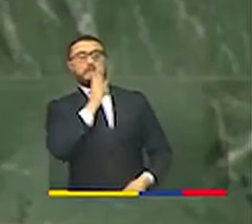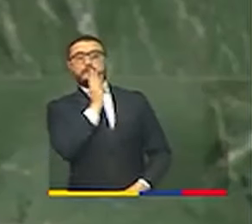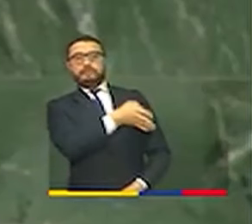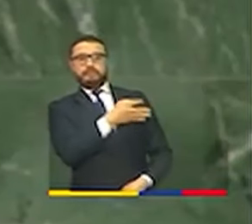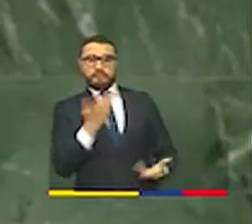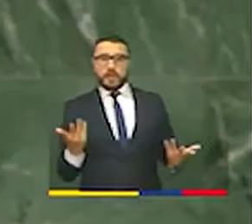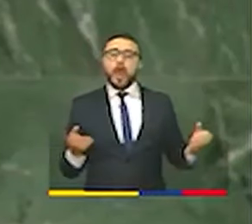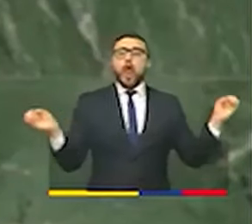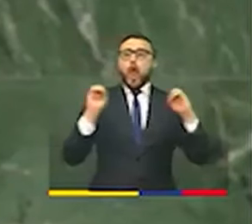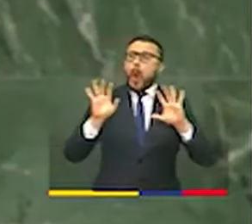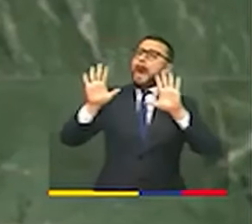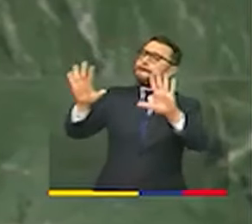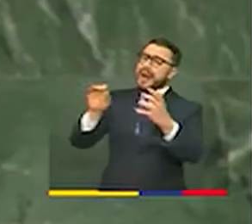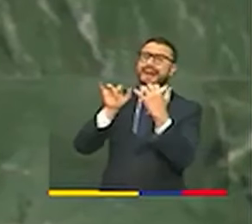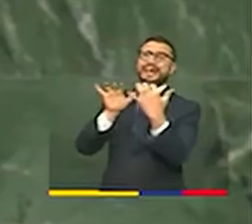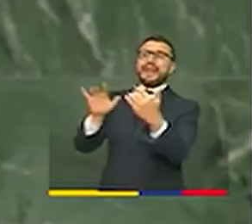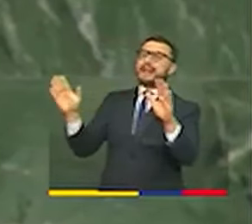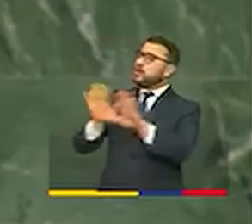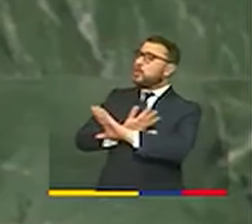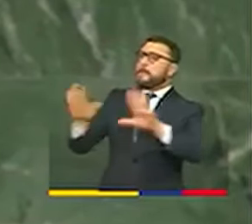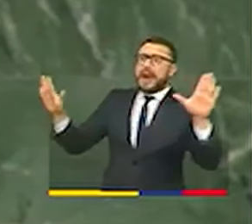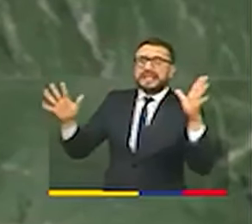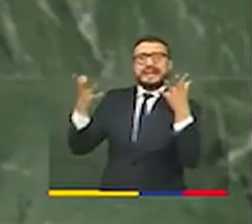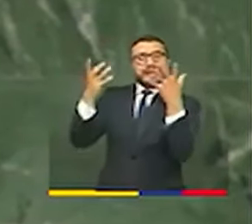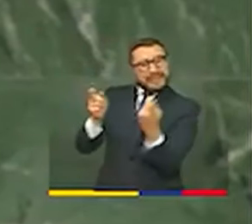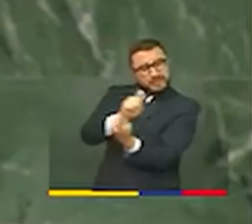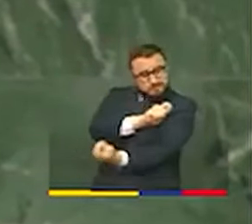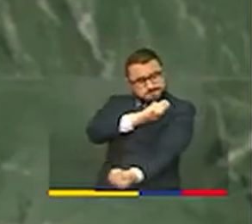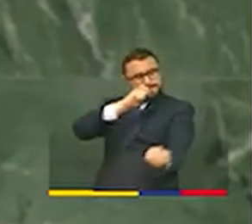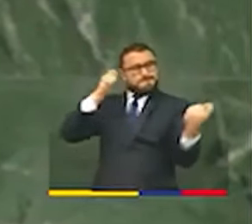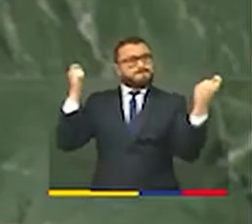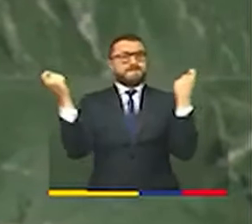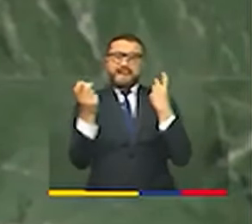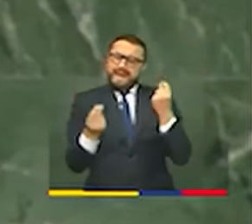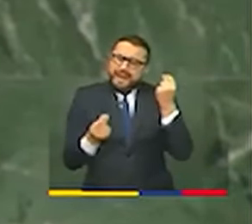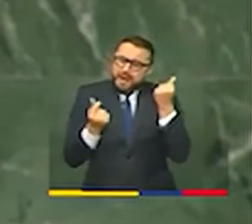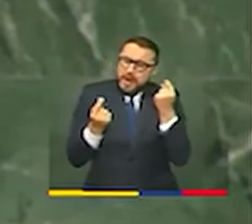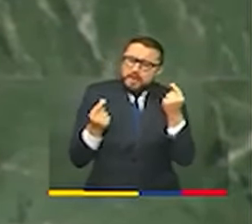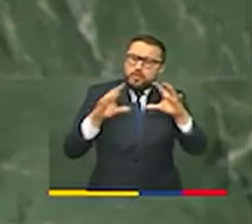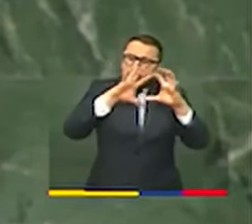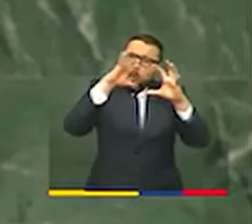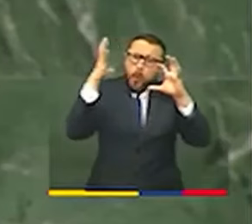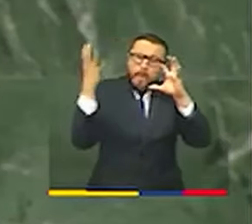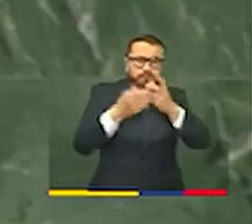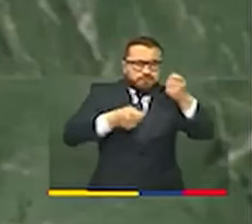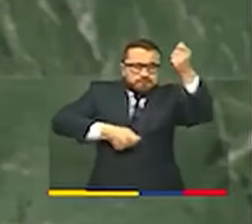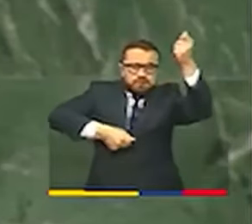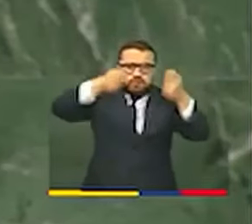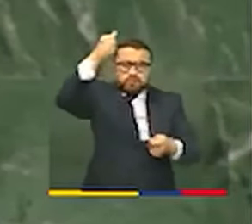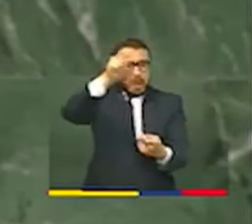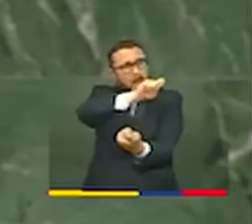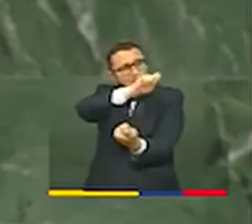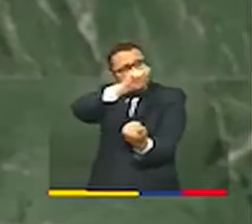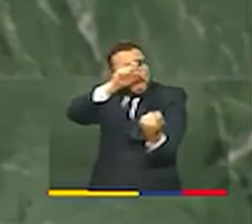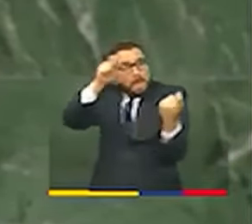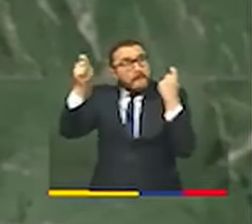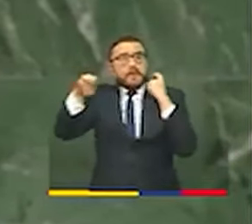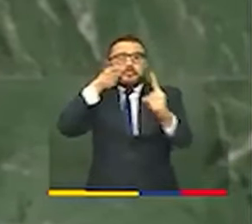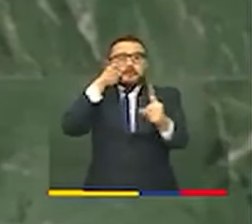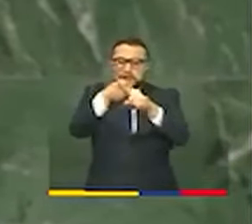para concentrarnos en la transformación rápida de la economía del mundo para poder salvar la